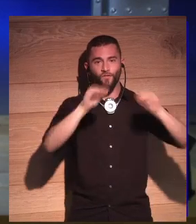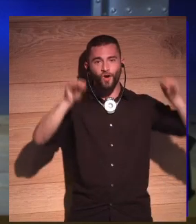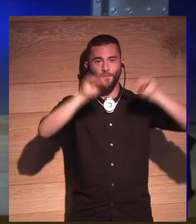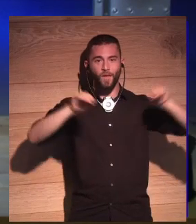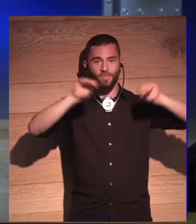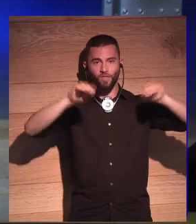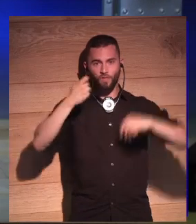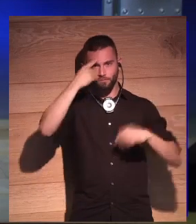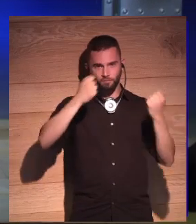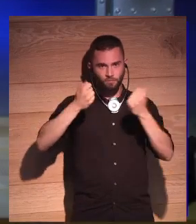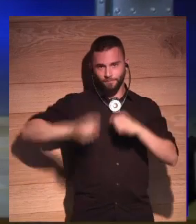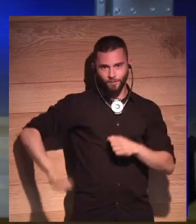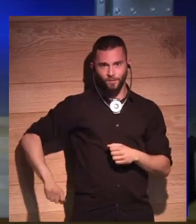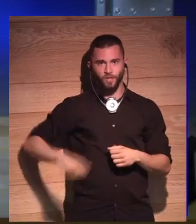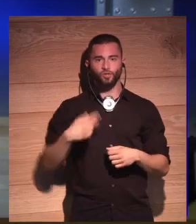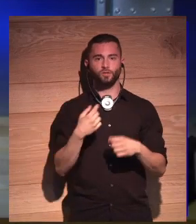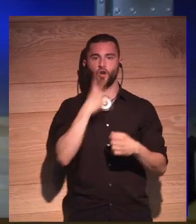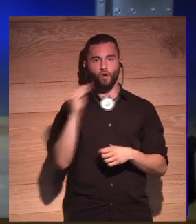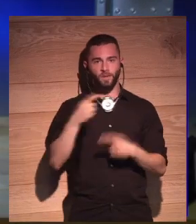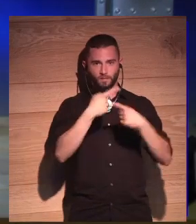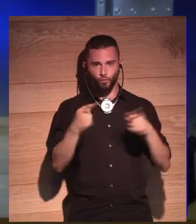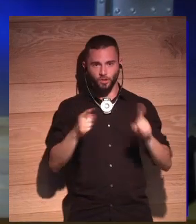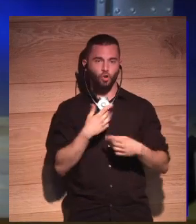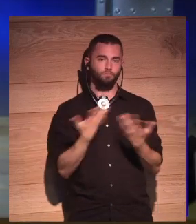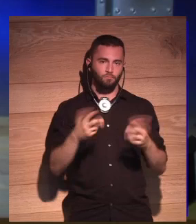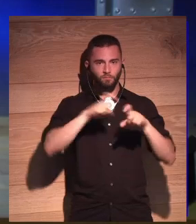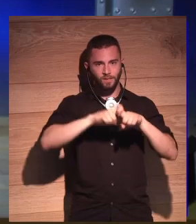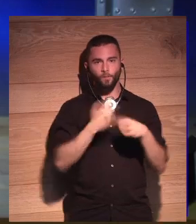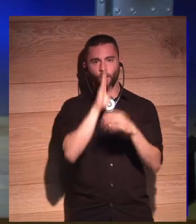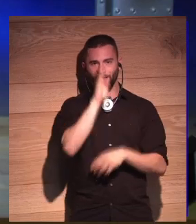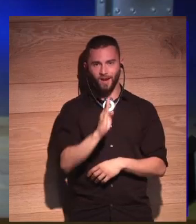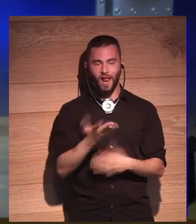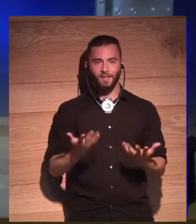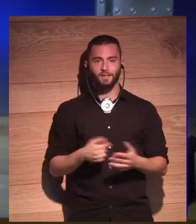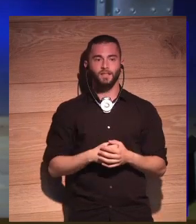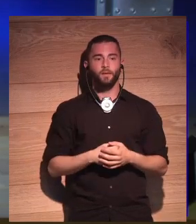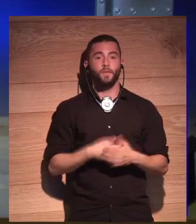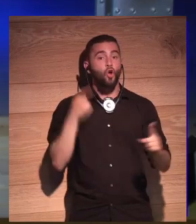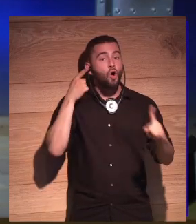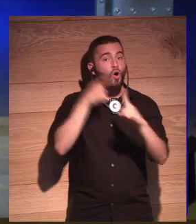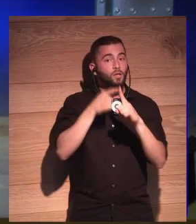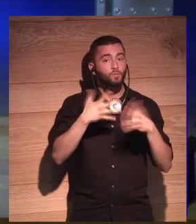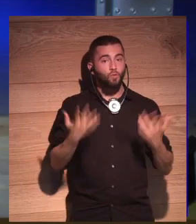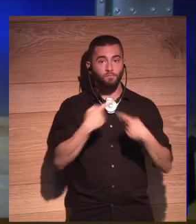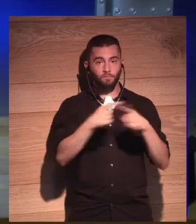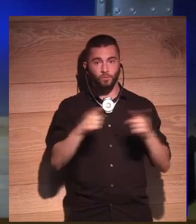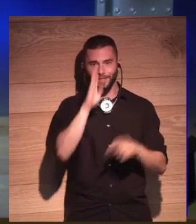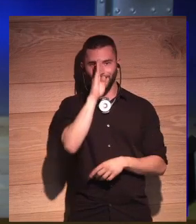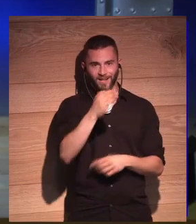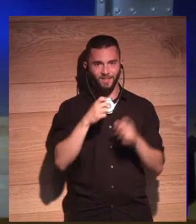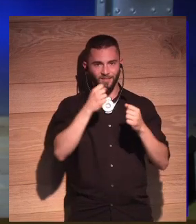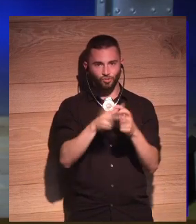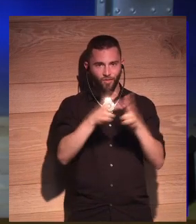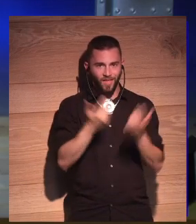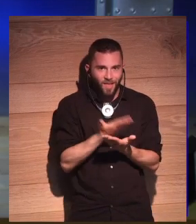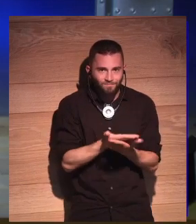formación profesional de jóvenes músicos clásicos, pero tenemos también como objetivo acercar la música clásica a la sociedad y